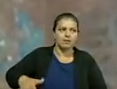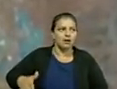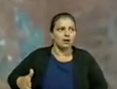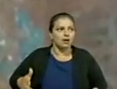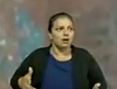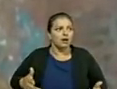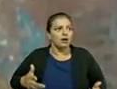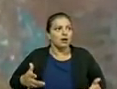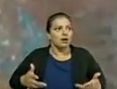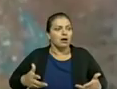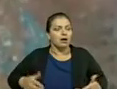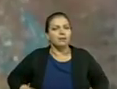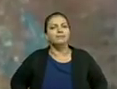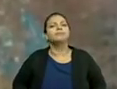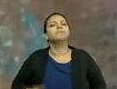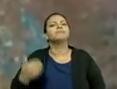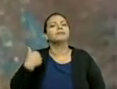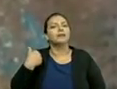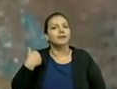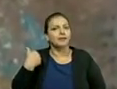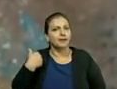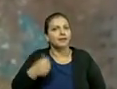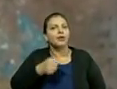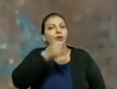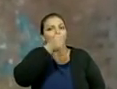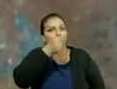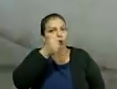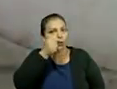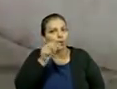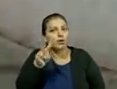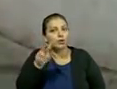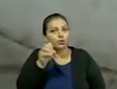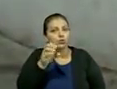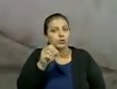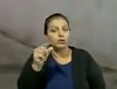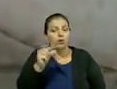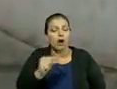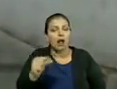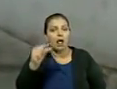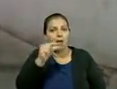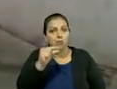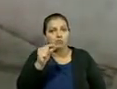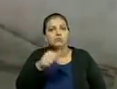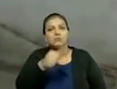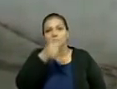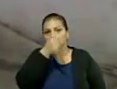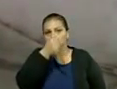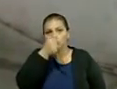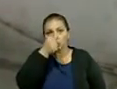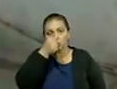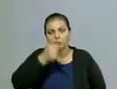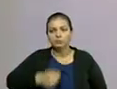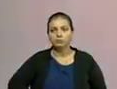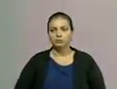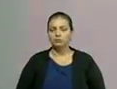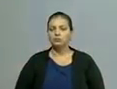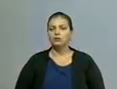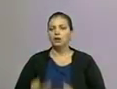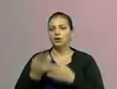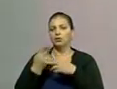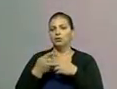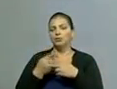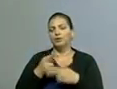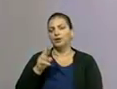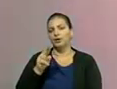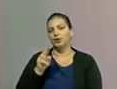sustancias estupefacientes catalogadas sujetas a fiscalización. La detención de Rubén Olaya se lo hizo al oriente de la ciudad